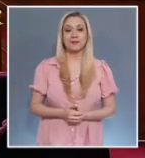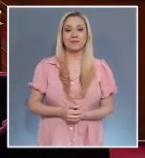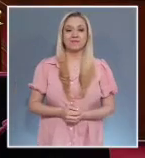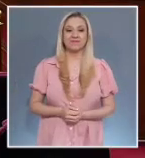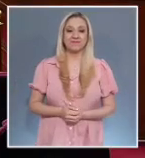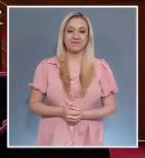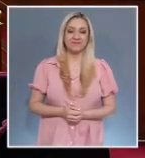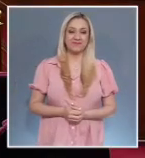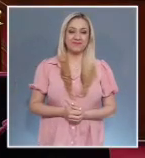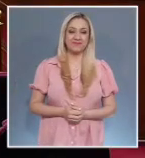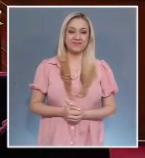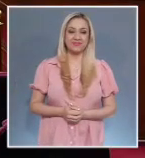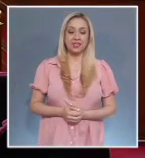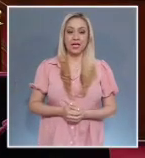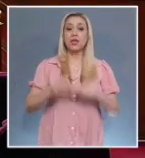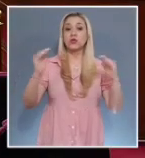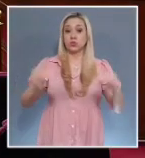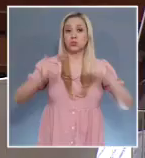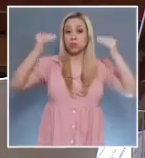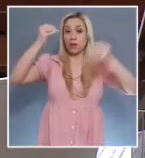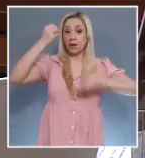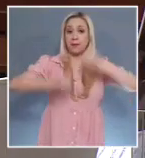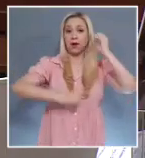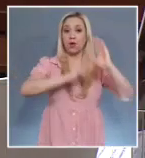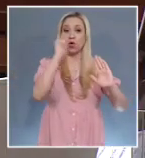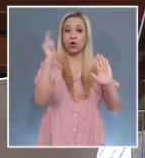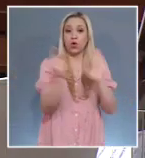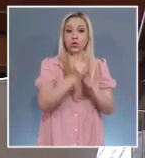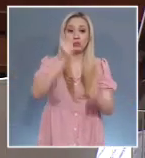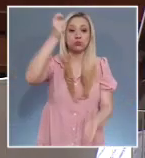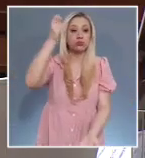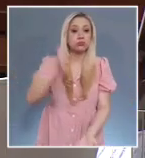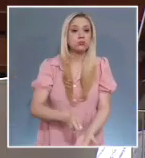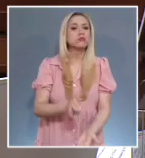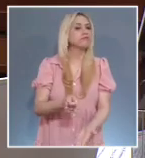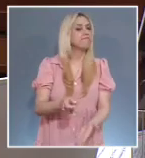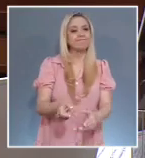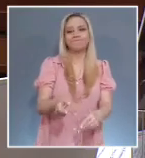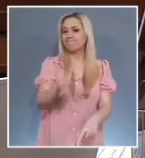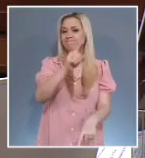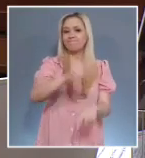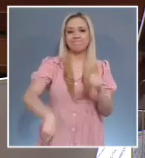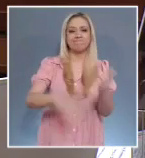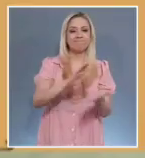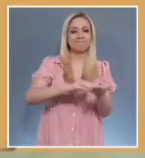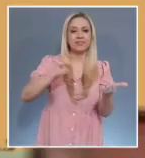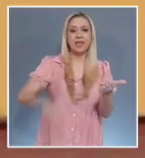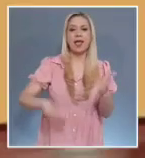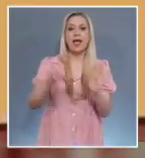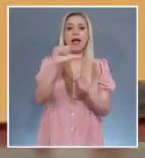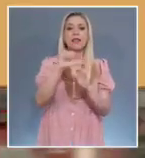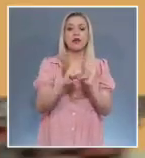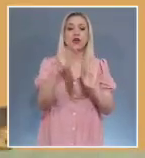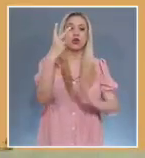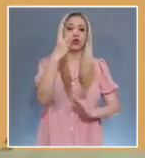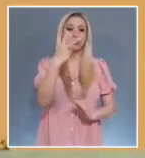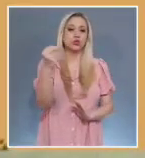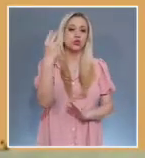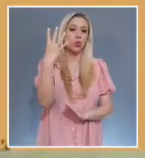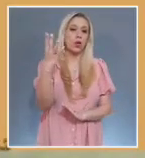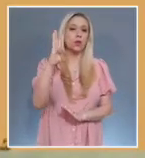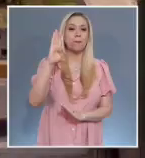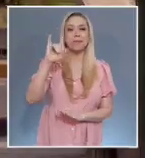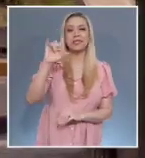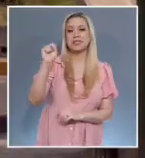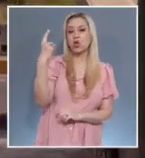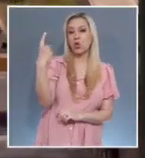El Pleno de la Suprema Corte de Justicia de la Nación invalidó el artículo 204 bis 1 del Código Penal para el Estado de